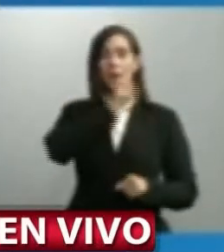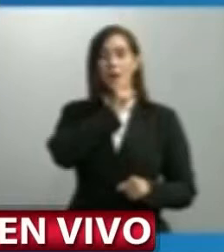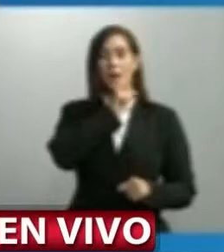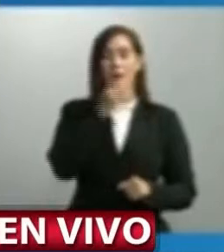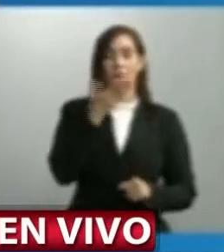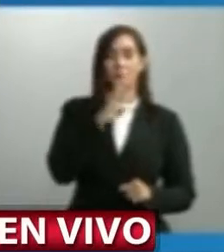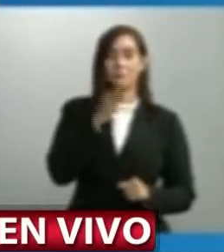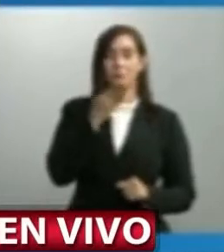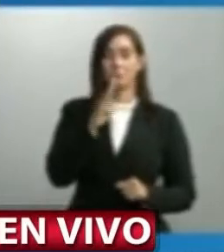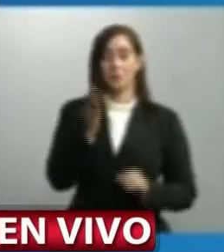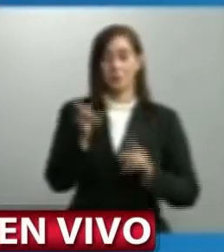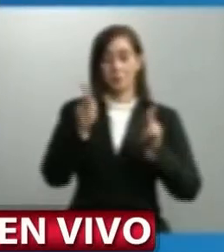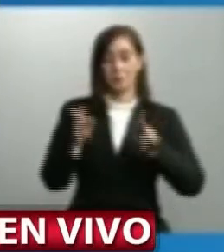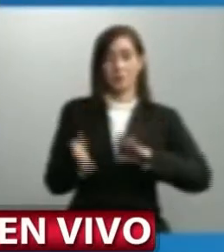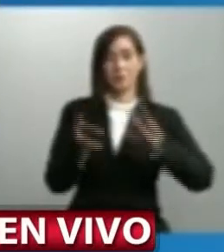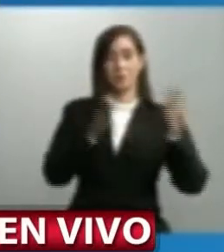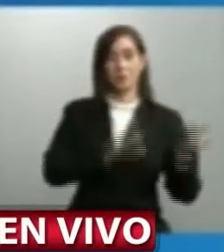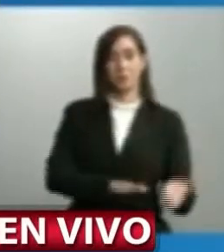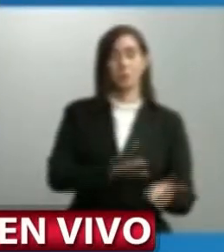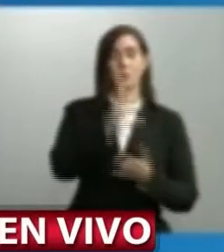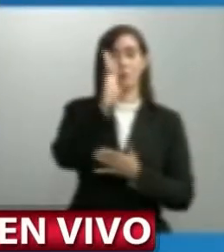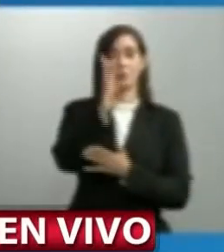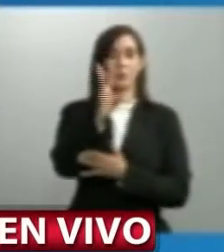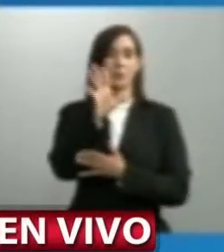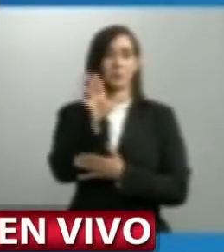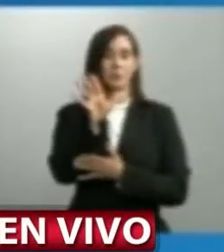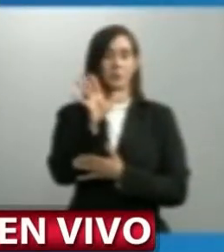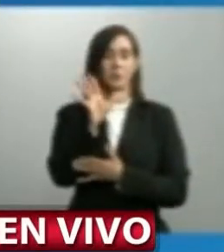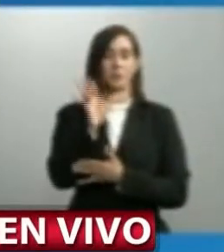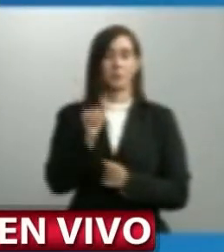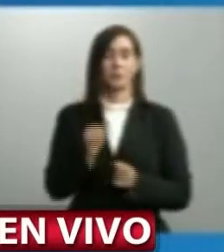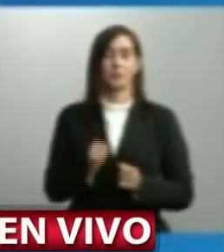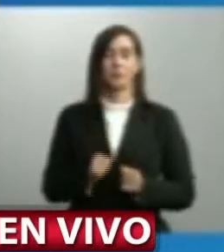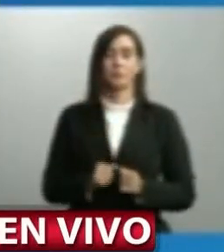los fallecidos, 65 años.